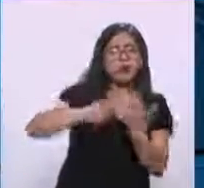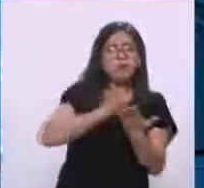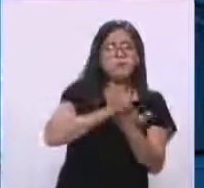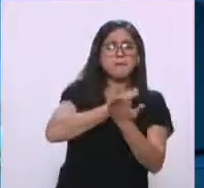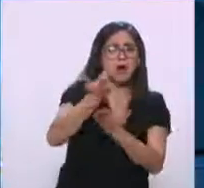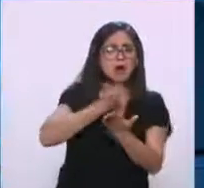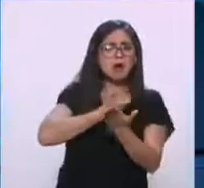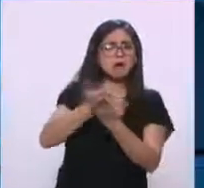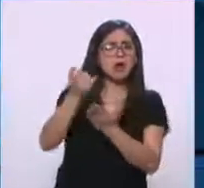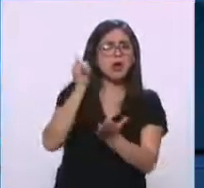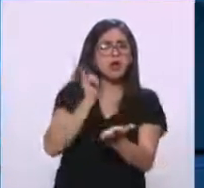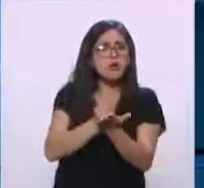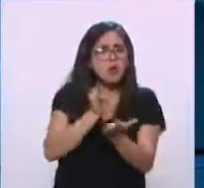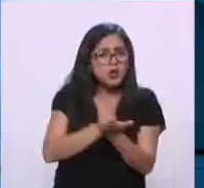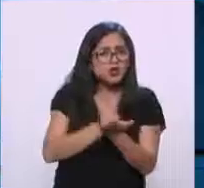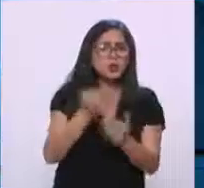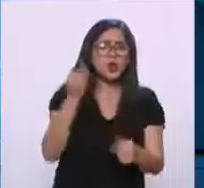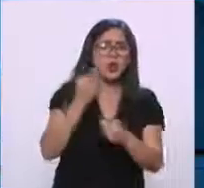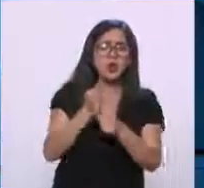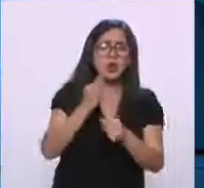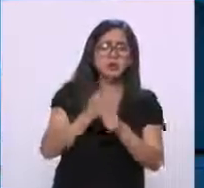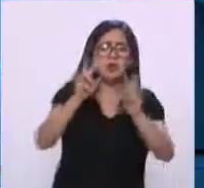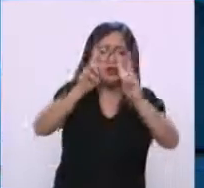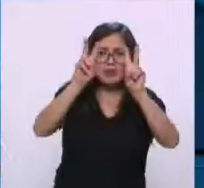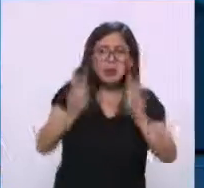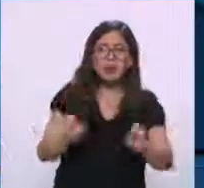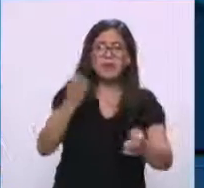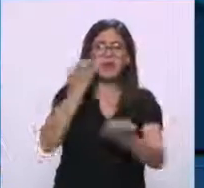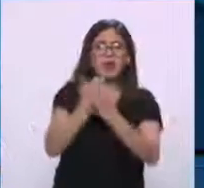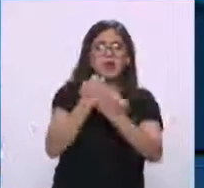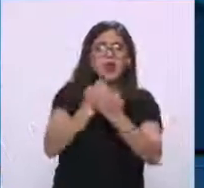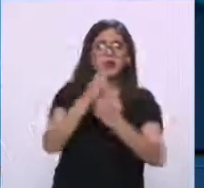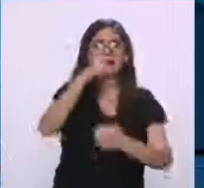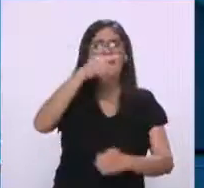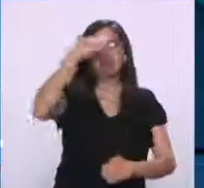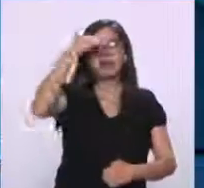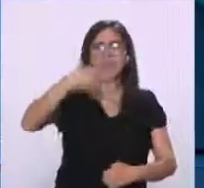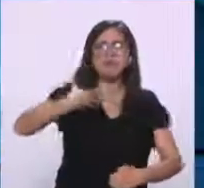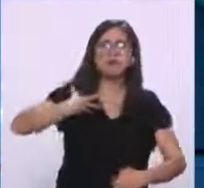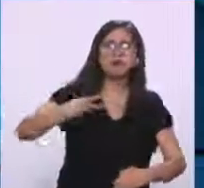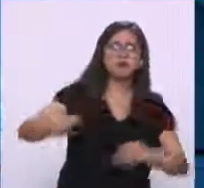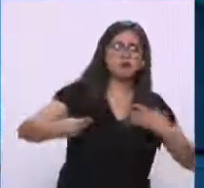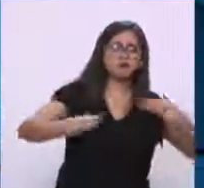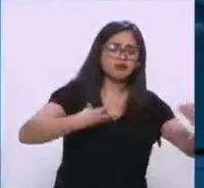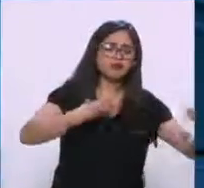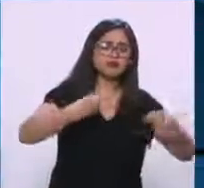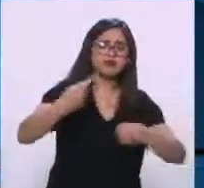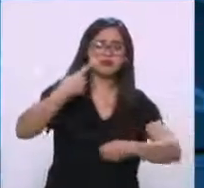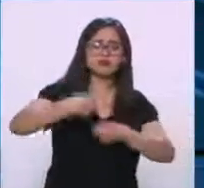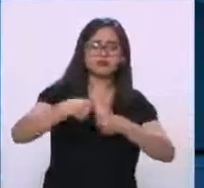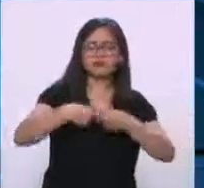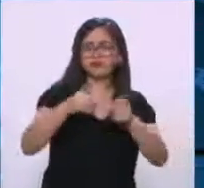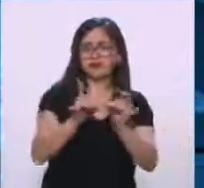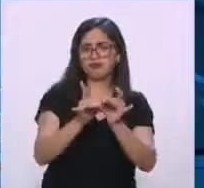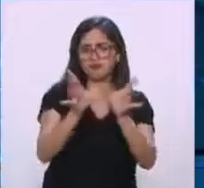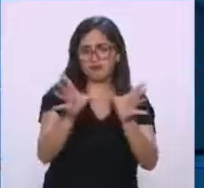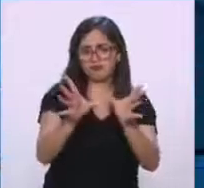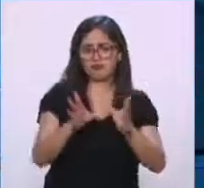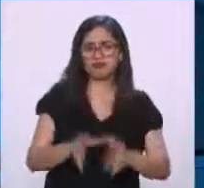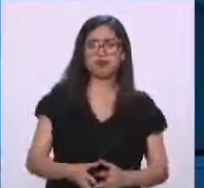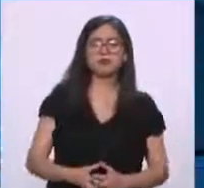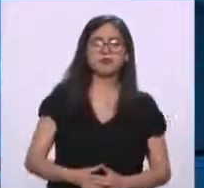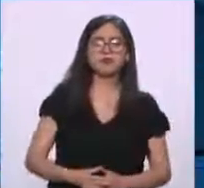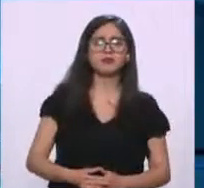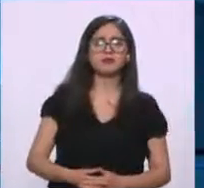tributaria para poder hacer frente económicamente a las necesidades que la pandemia está causando? Sí, digo, y ahí el tema es que